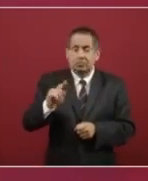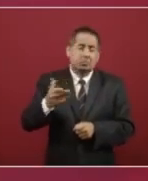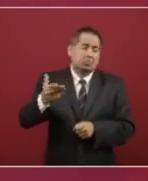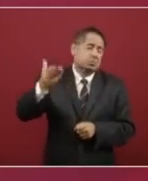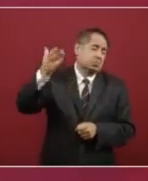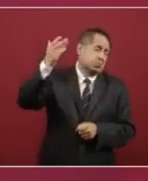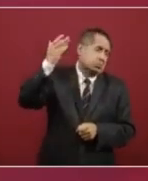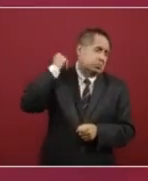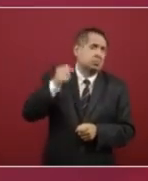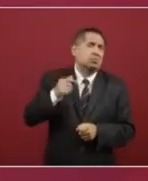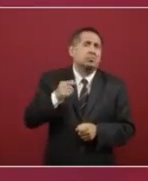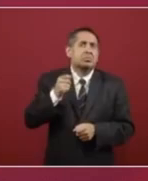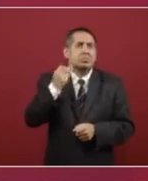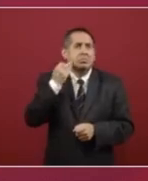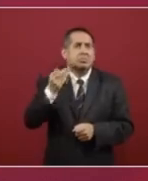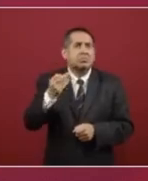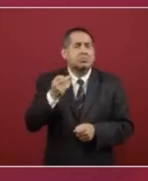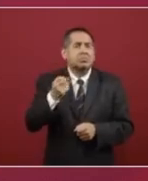en,